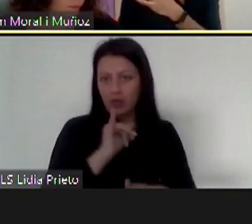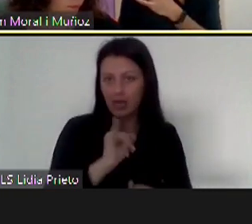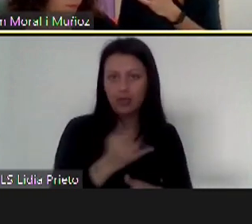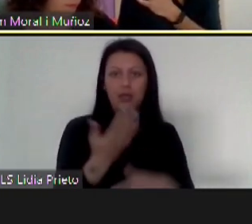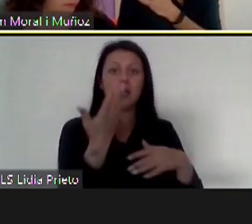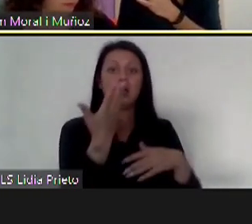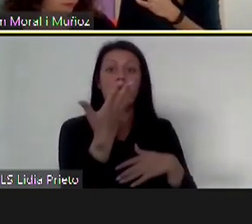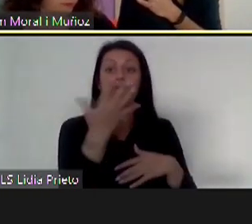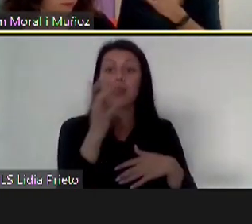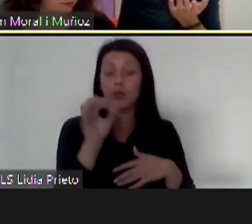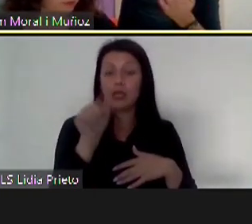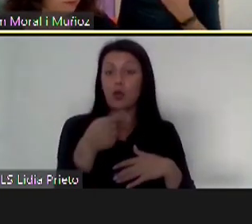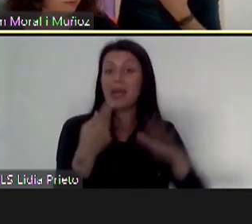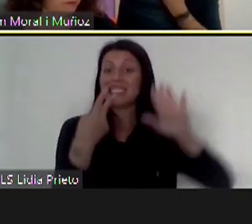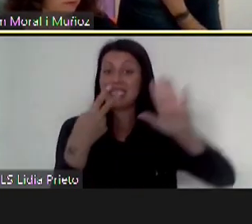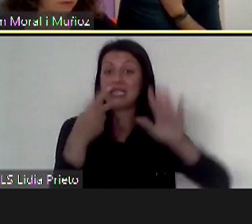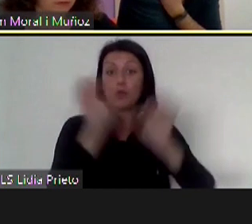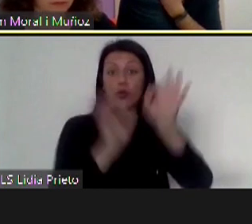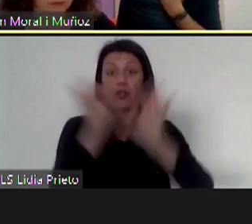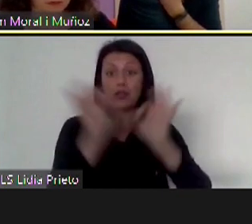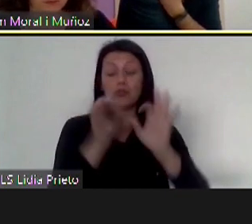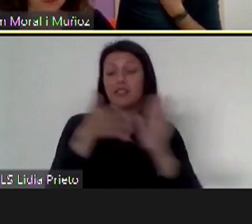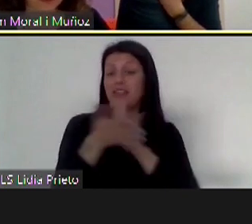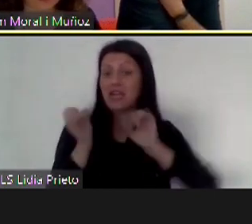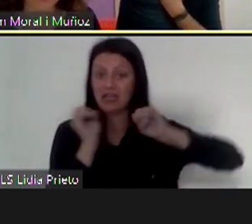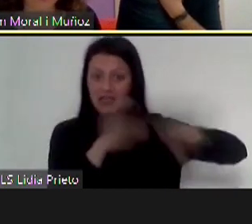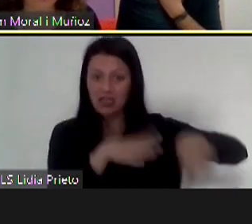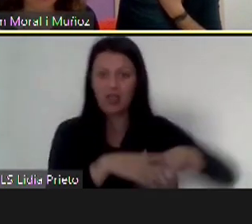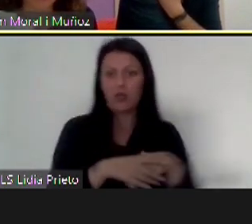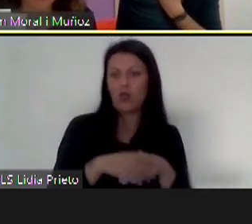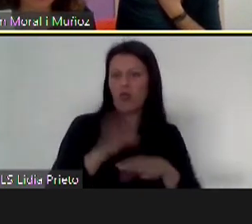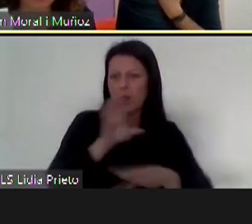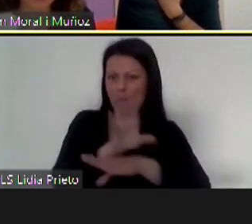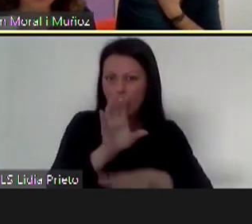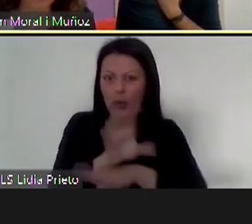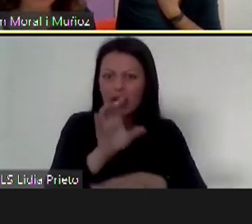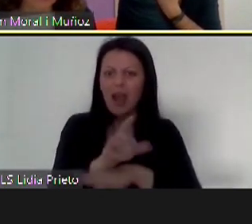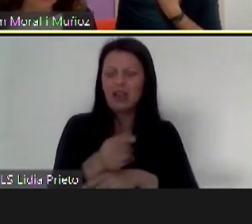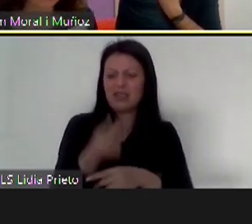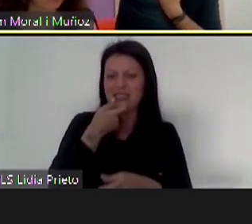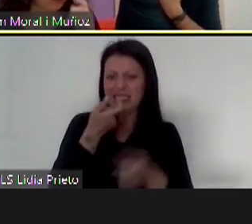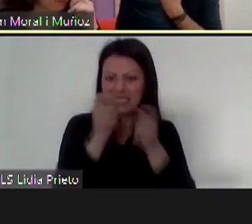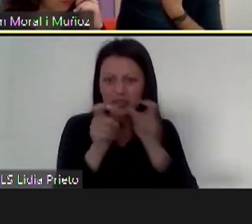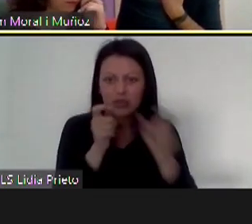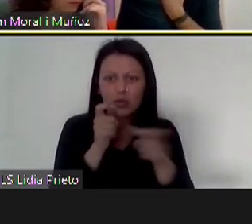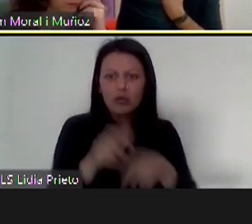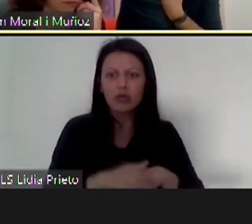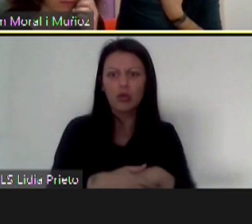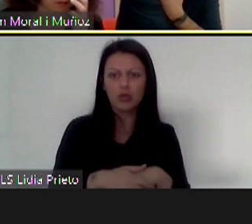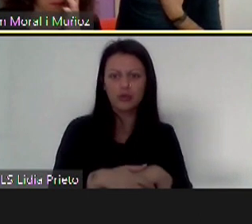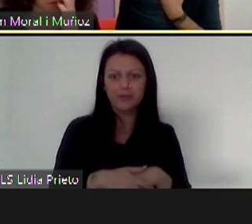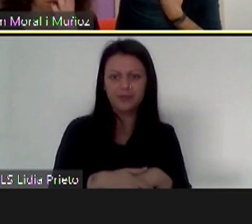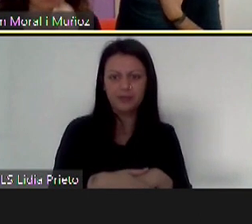calificación de rechazo, como veis ahí, 47,4% de desprecio, burlas, insultos, coacción, y